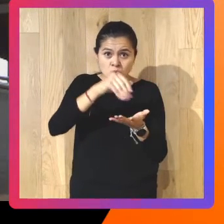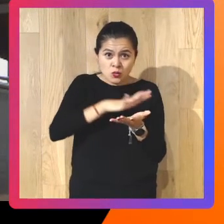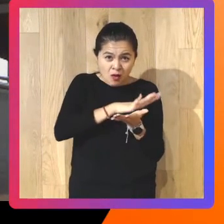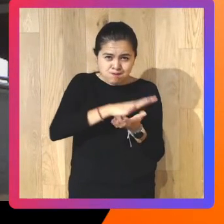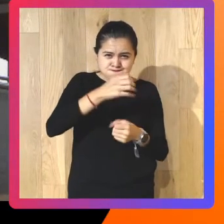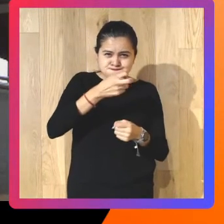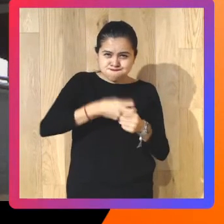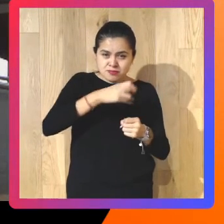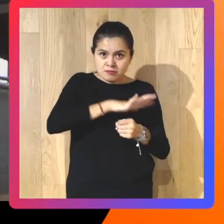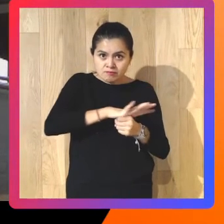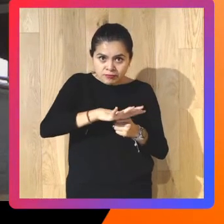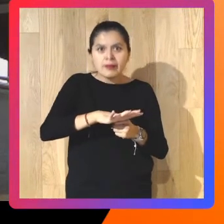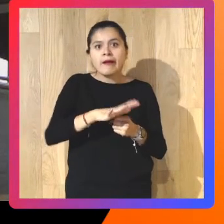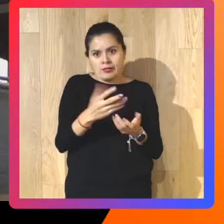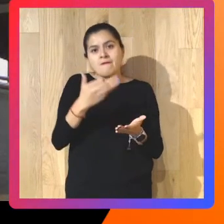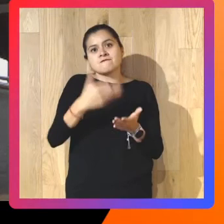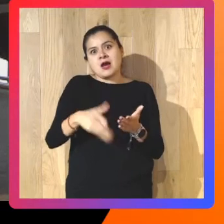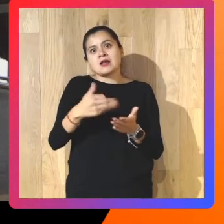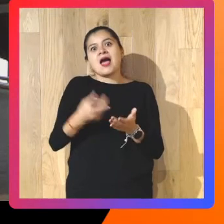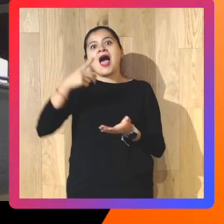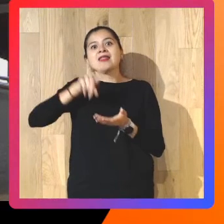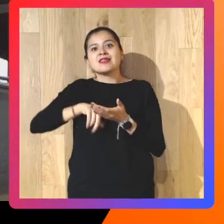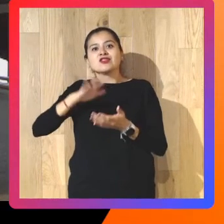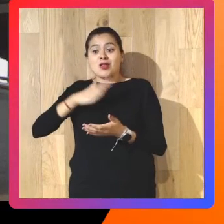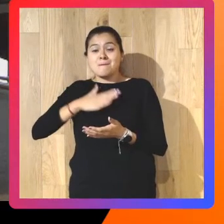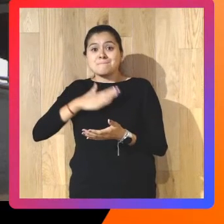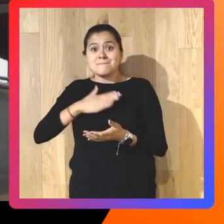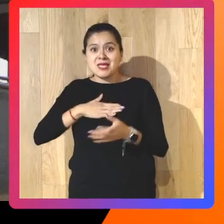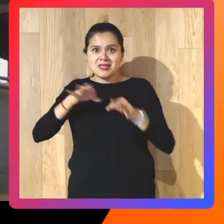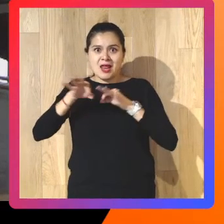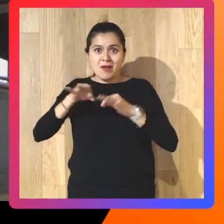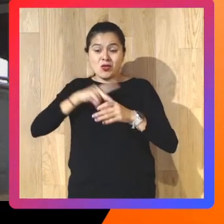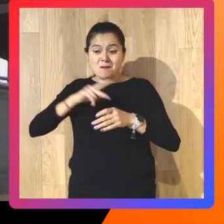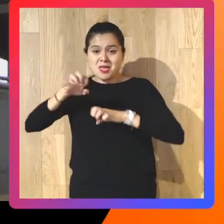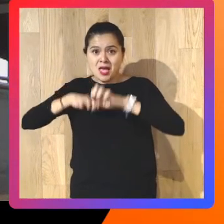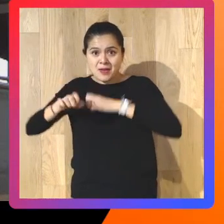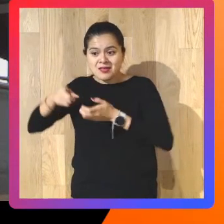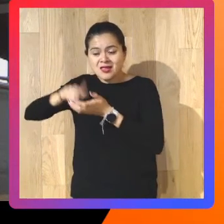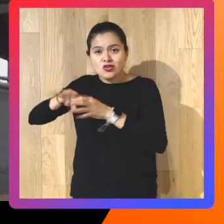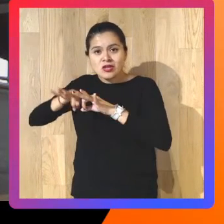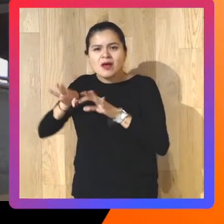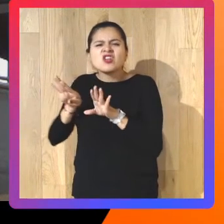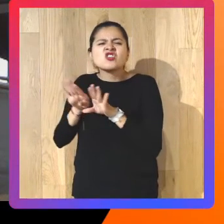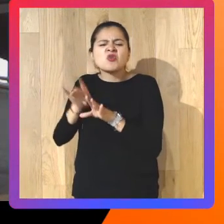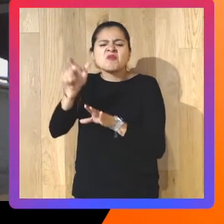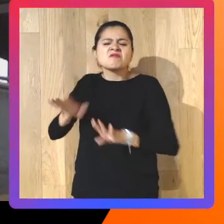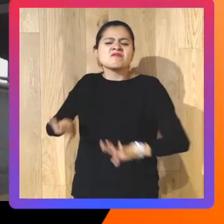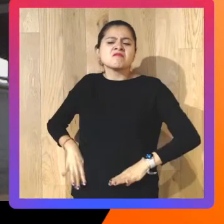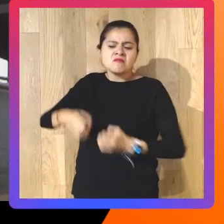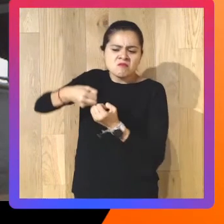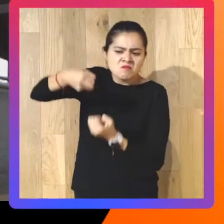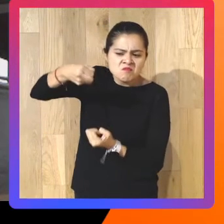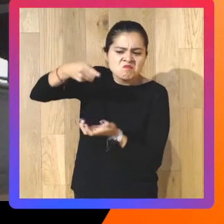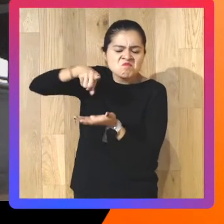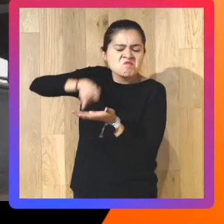tenemos que hacer es primero saber cómo están nuestros colaboradores y entonces ayudar en cada una de estas dimensiones de la pobreza que